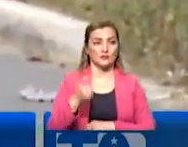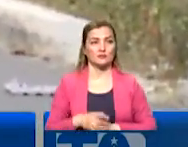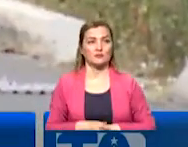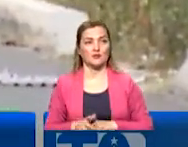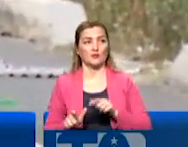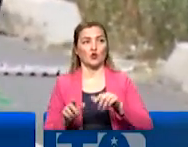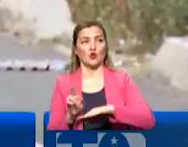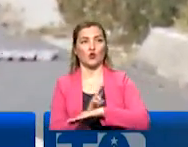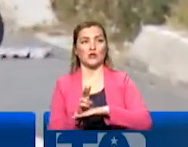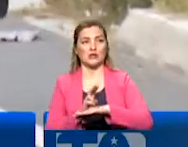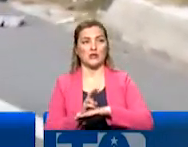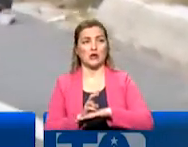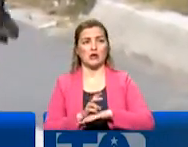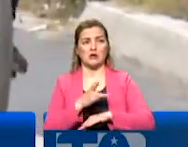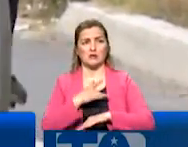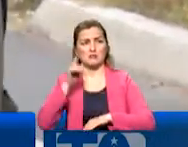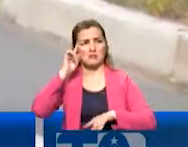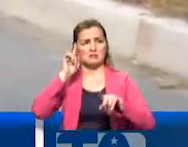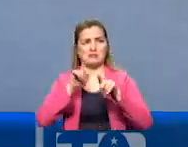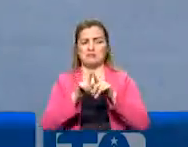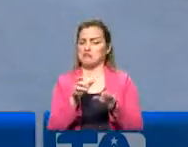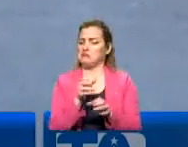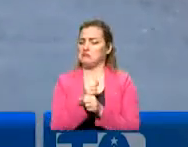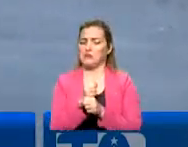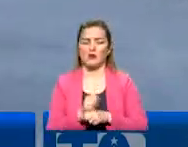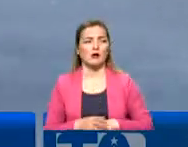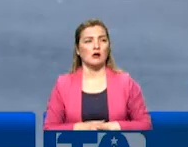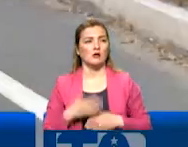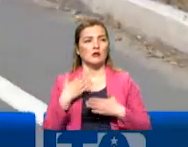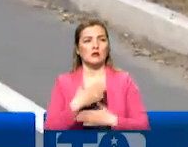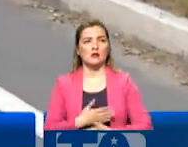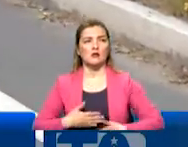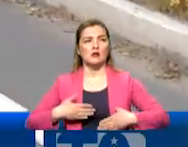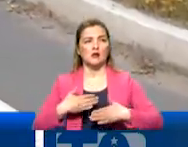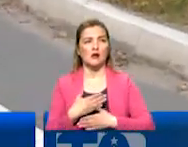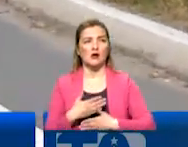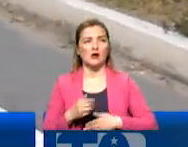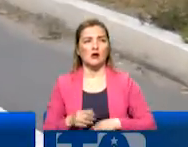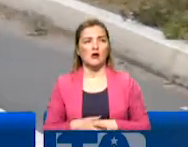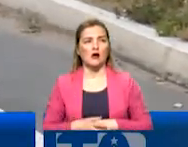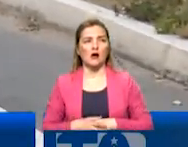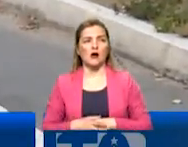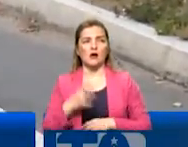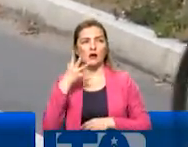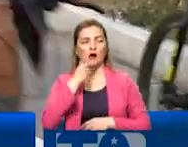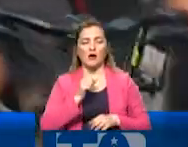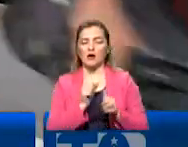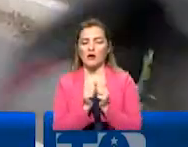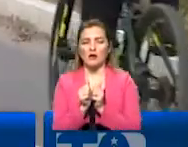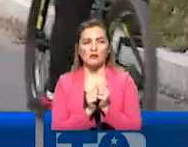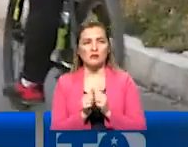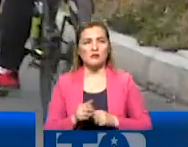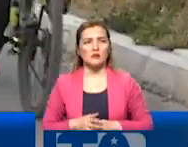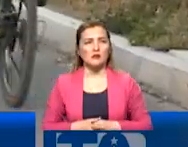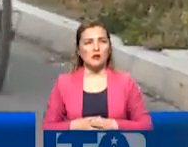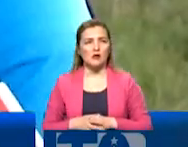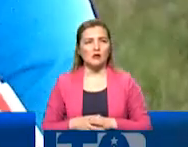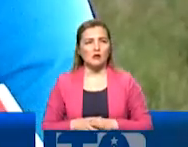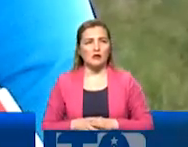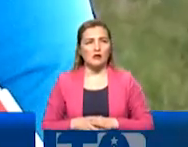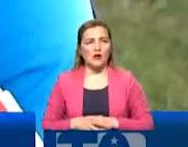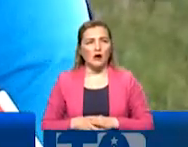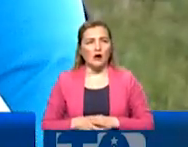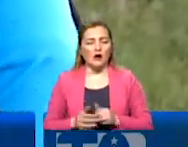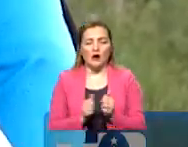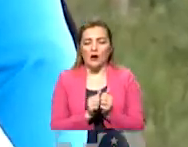los usuarios coinciden que esta ruta es segura, divertida e inmensa para hacer deporte. Se ha promovido